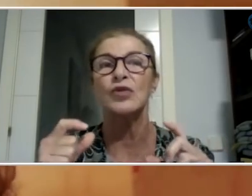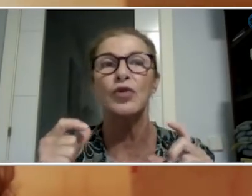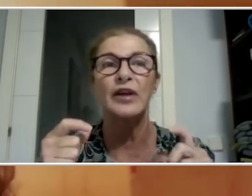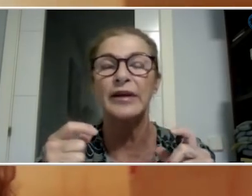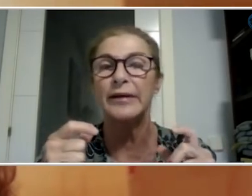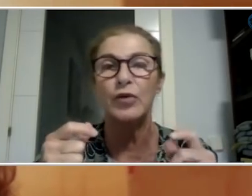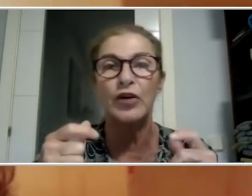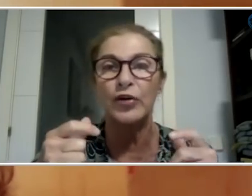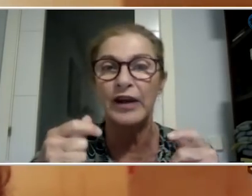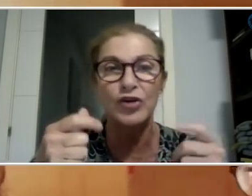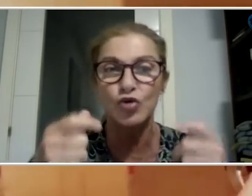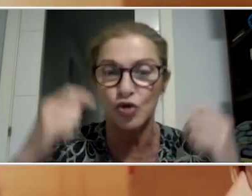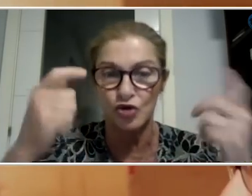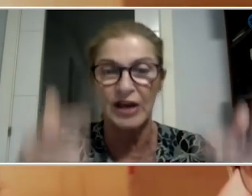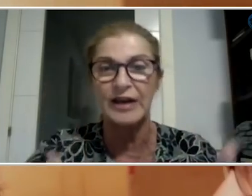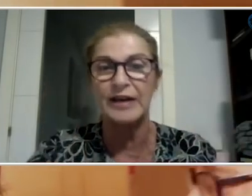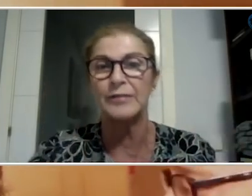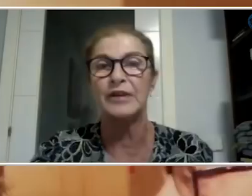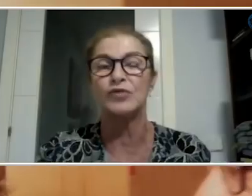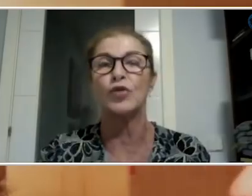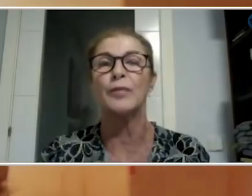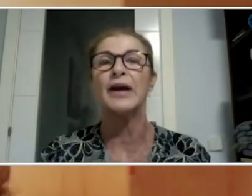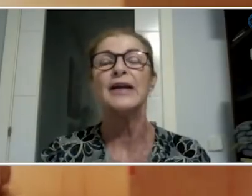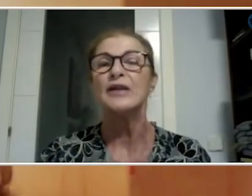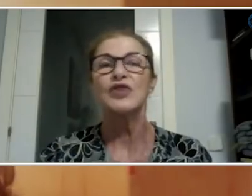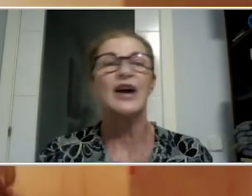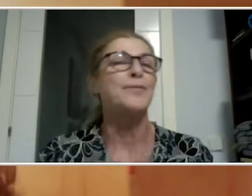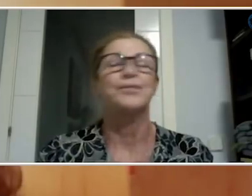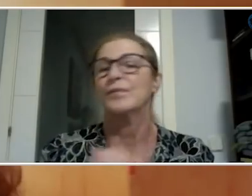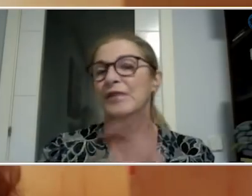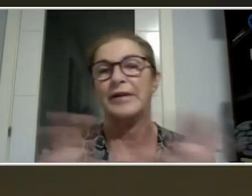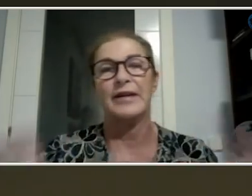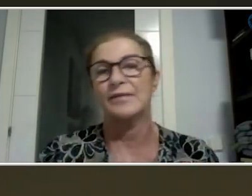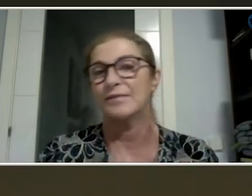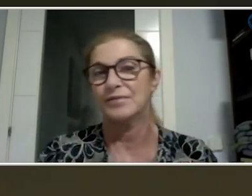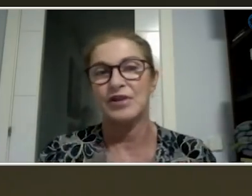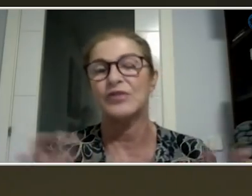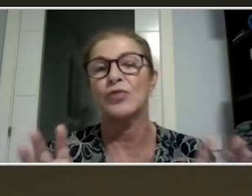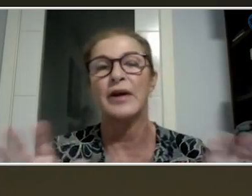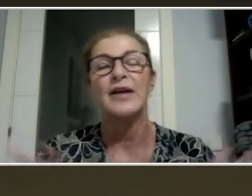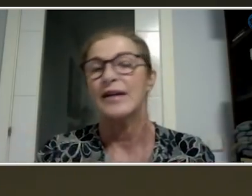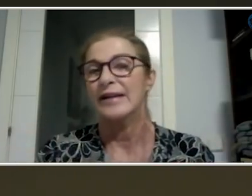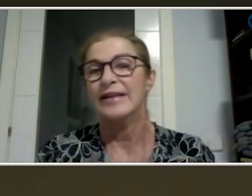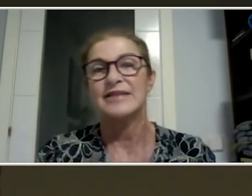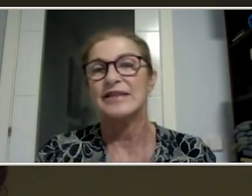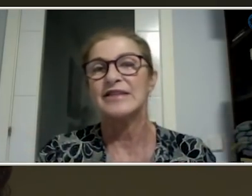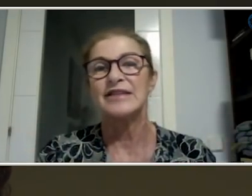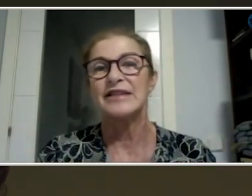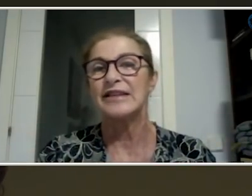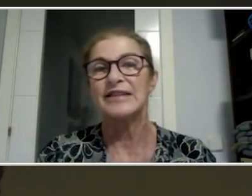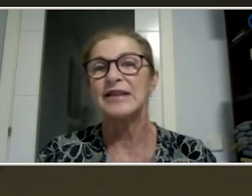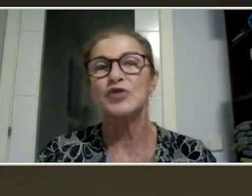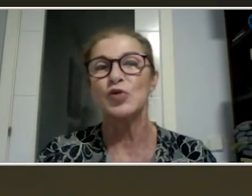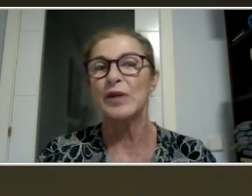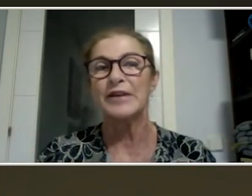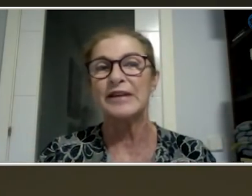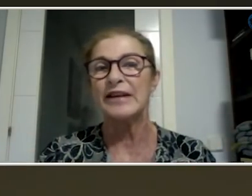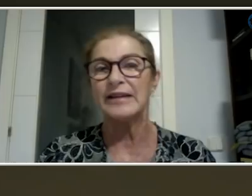digas algo de bueno de Ayuso, salgan en trompa, o sea, de verdad, o sea, en tromba.